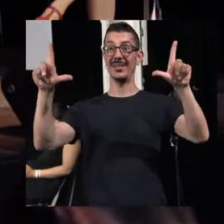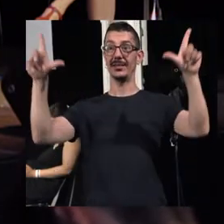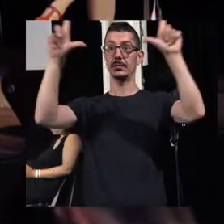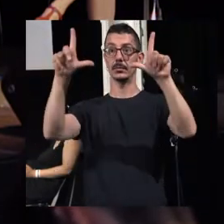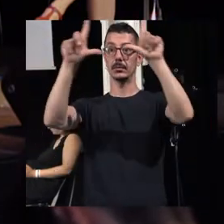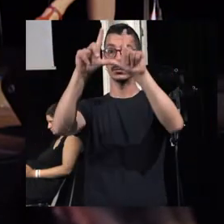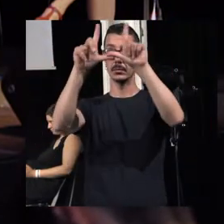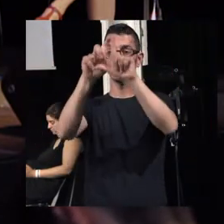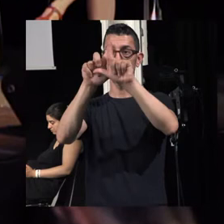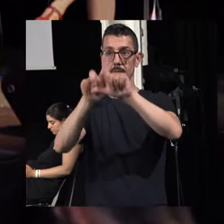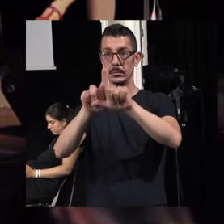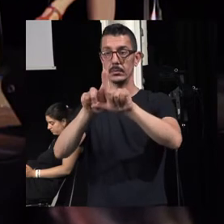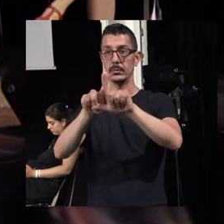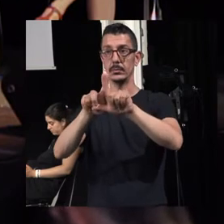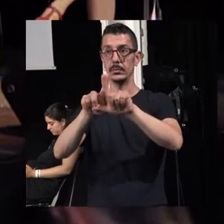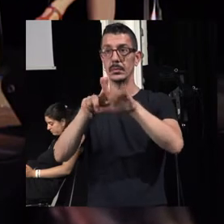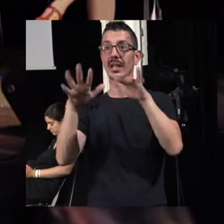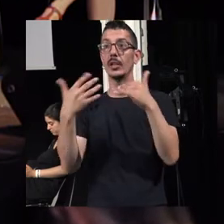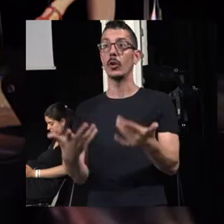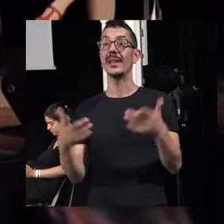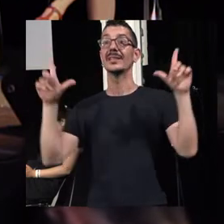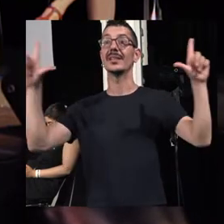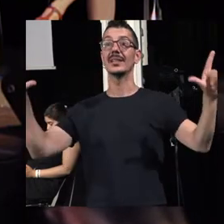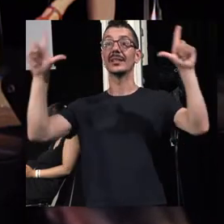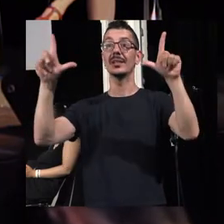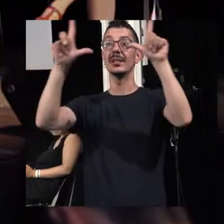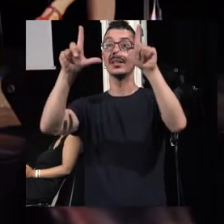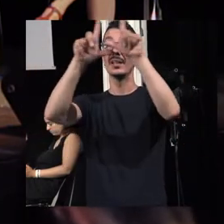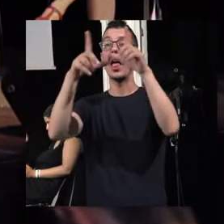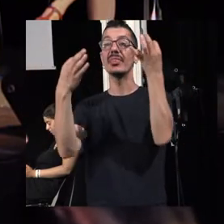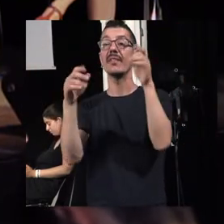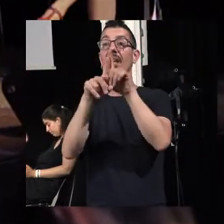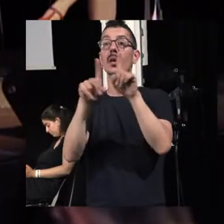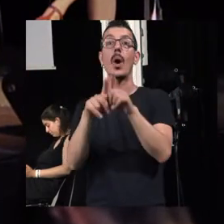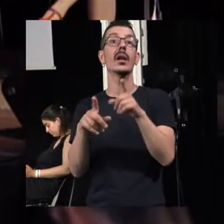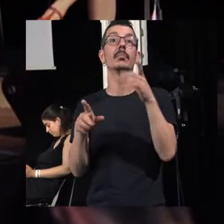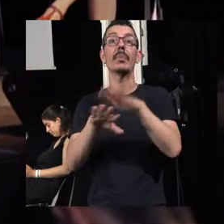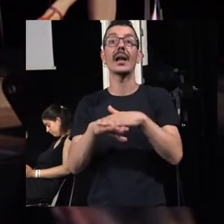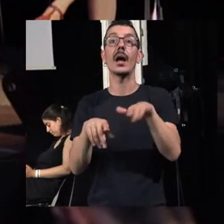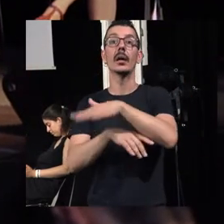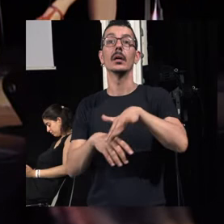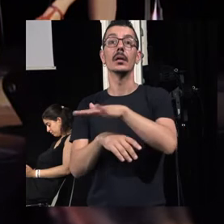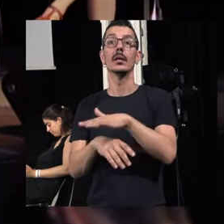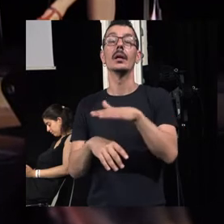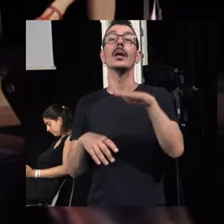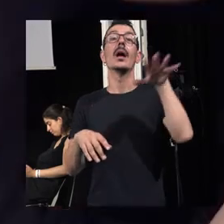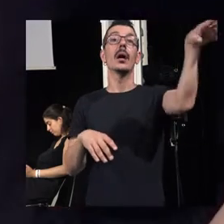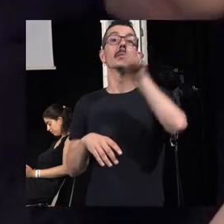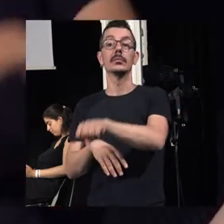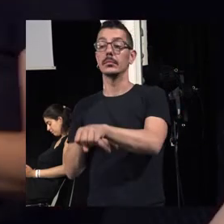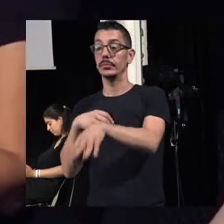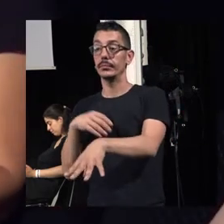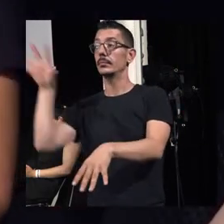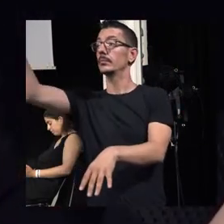Siguiendo nuestra metáfora, se tendría que subdividir las casillas para albergar sujetos interseccionales,